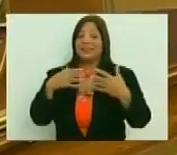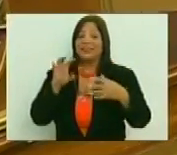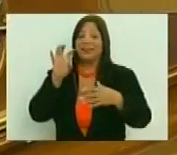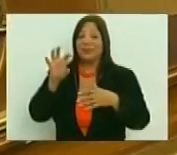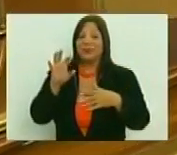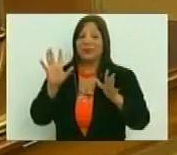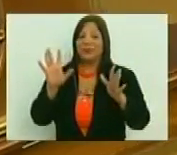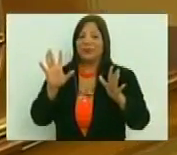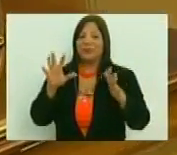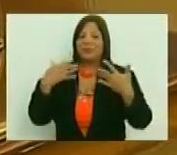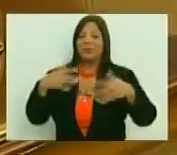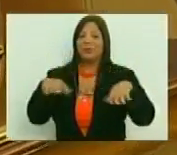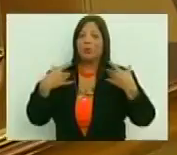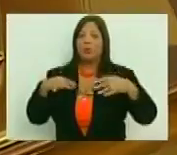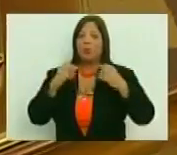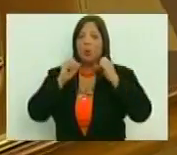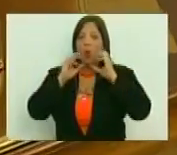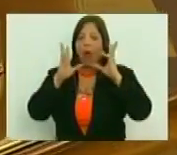¡Ay, ocha!